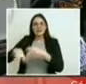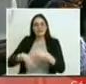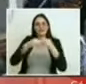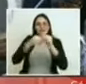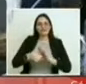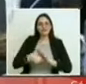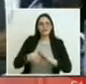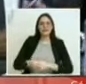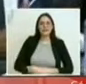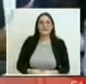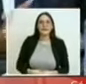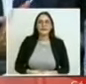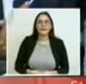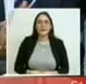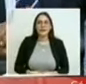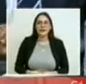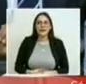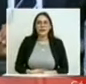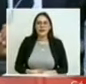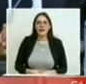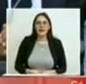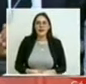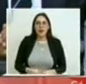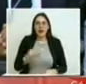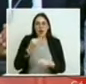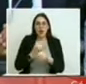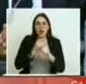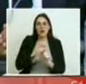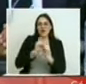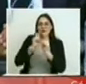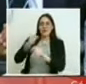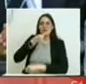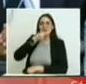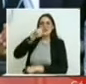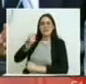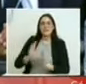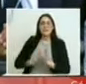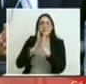Tiene el uso de la palabra la senadora Cruz.